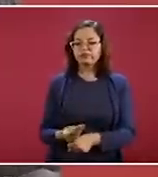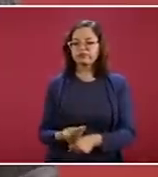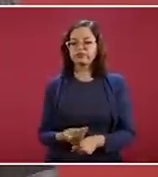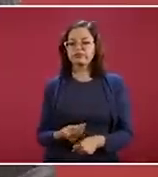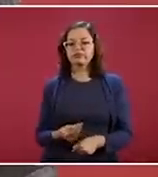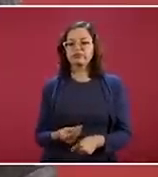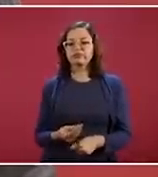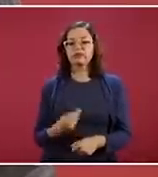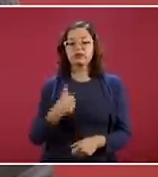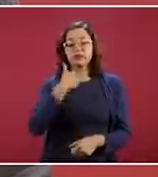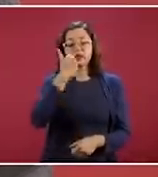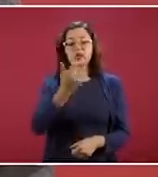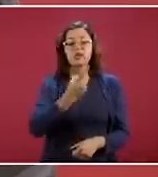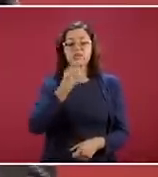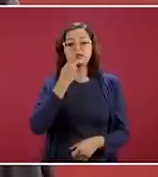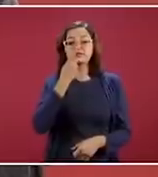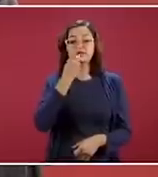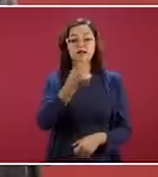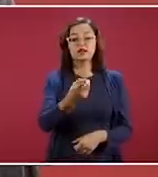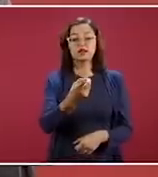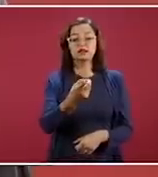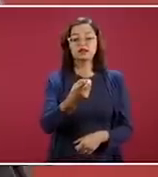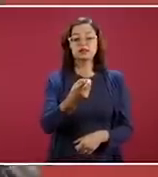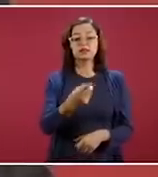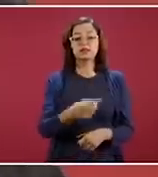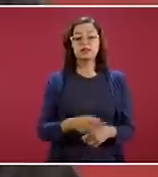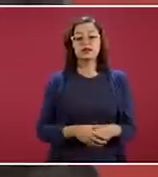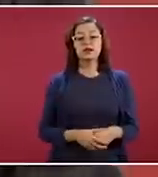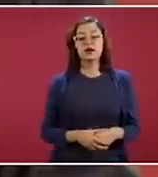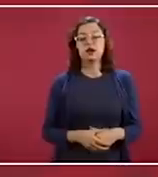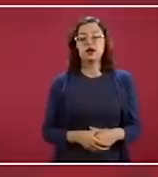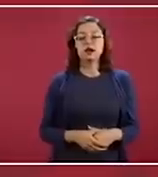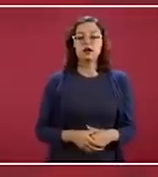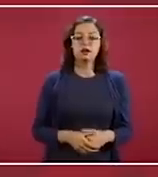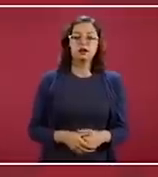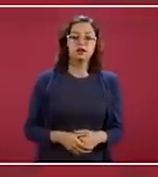en decirles que es un